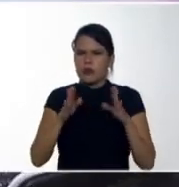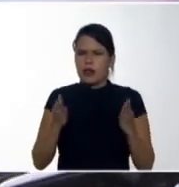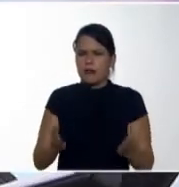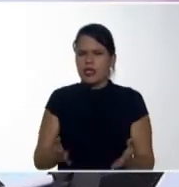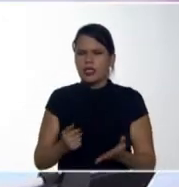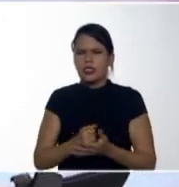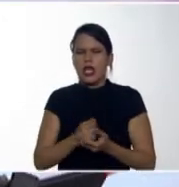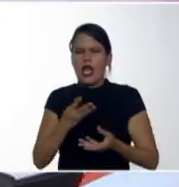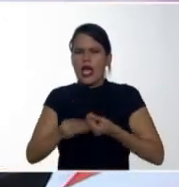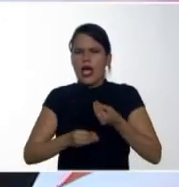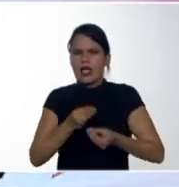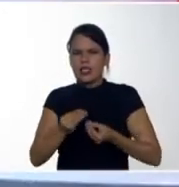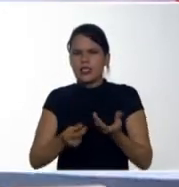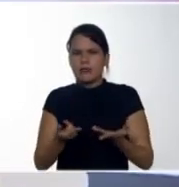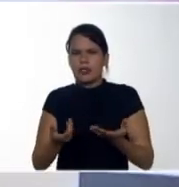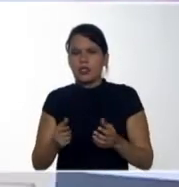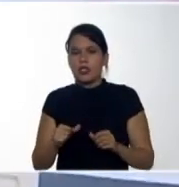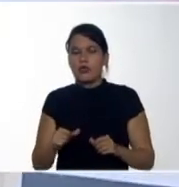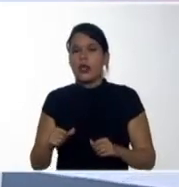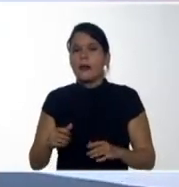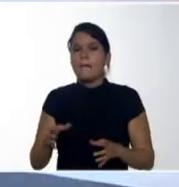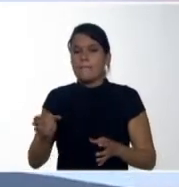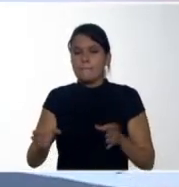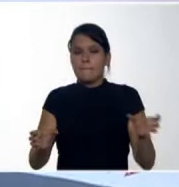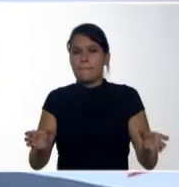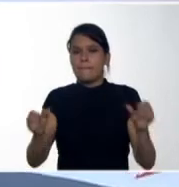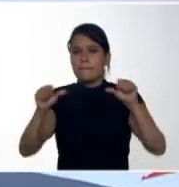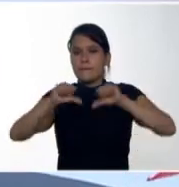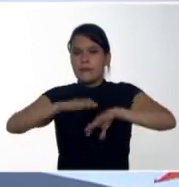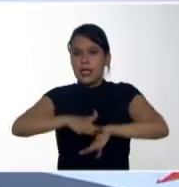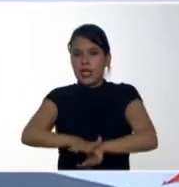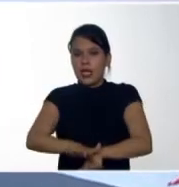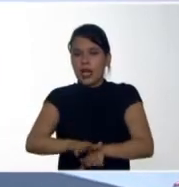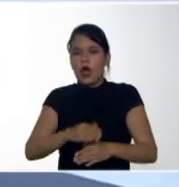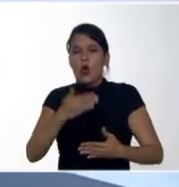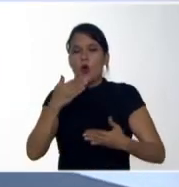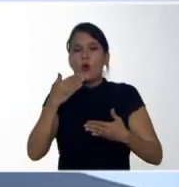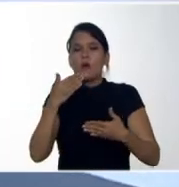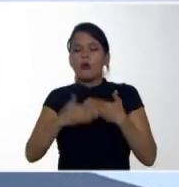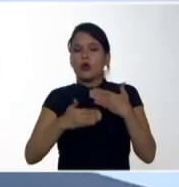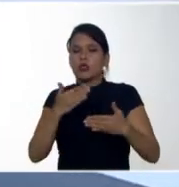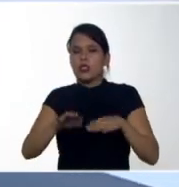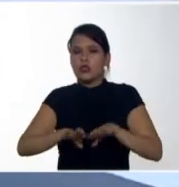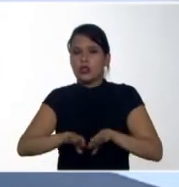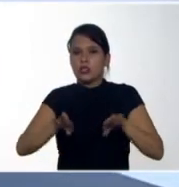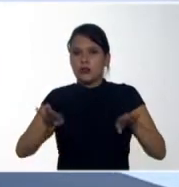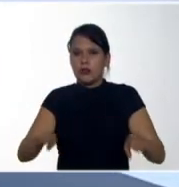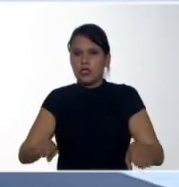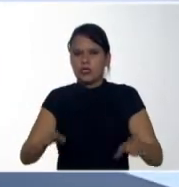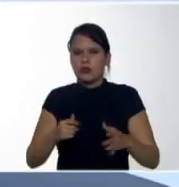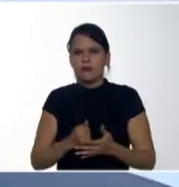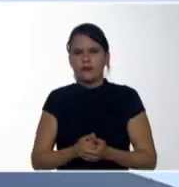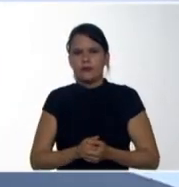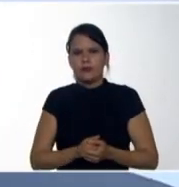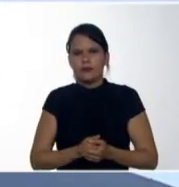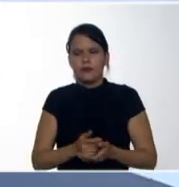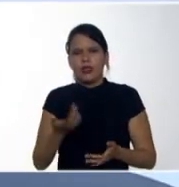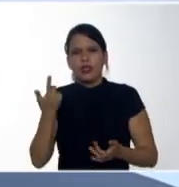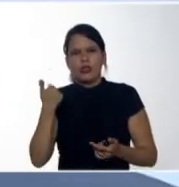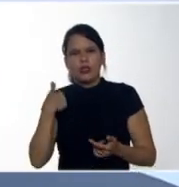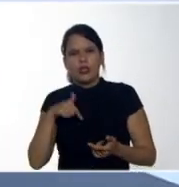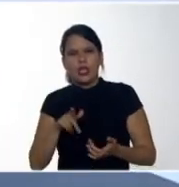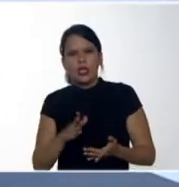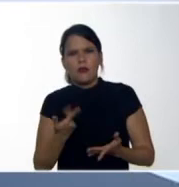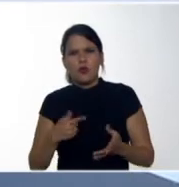a hacer a partir de una mezcla heterogénea un proceso de separación al que se denomina decantación. Tenemos